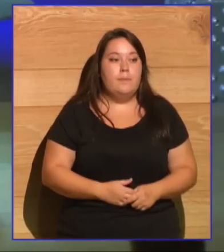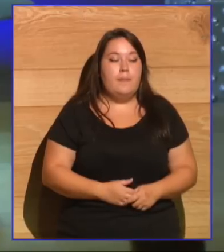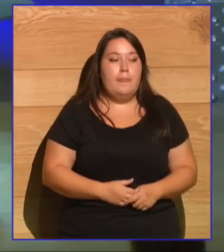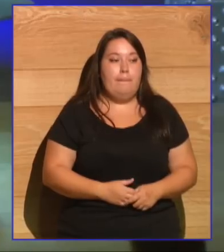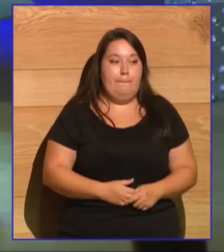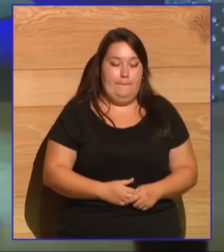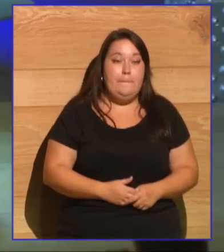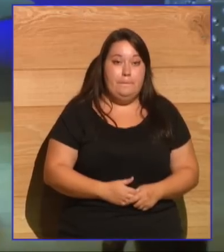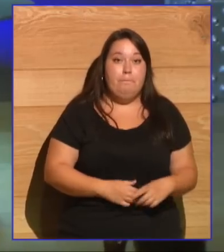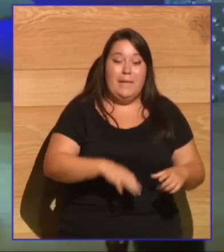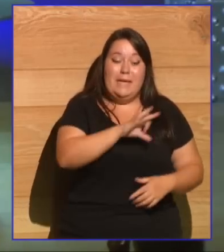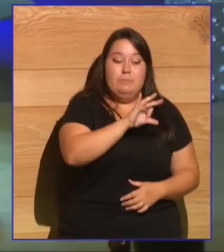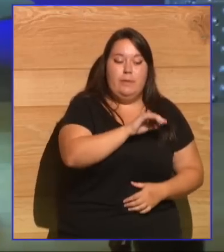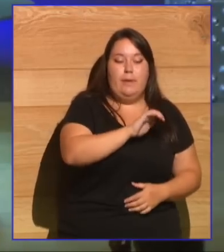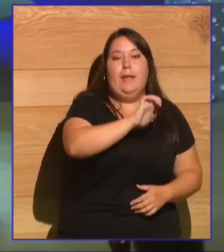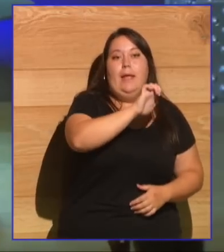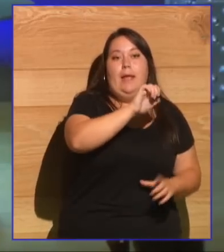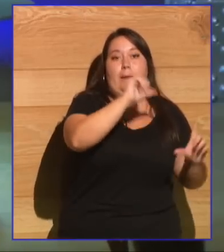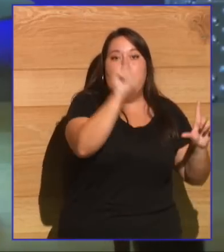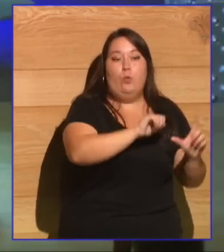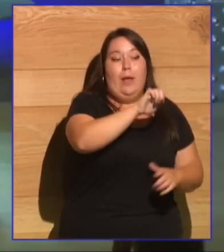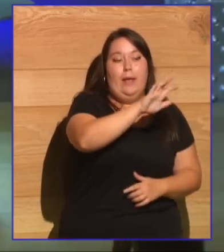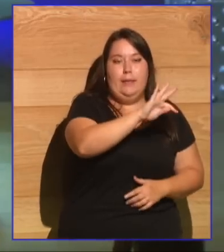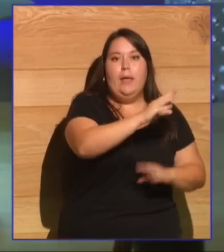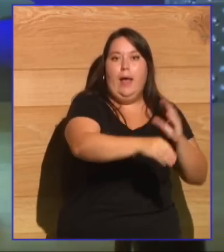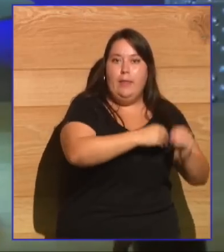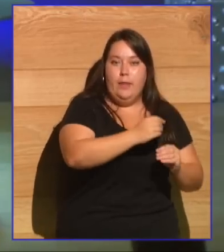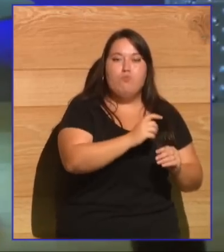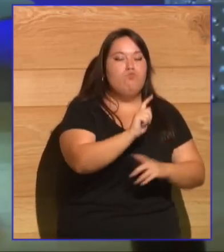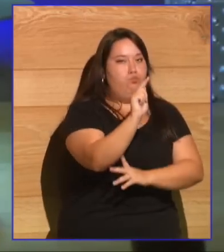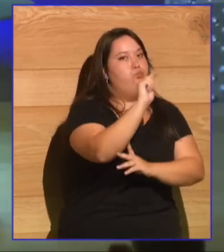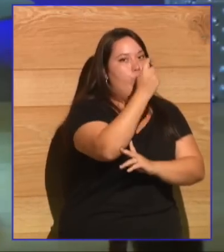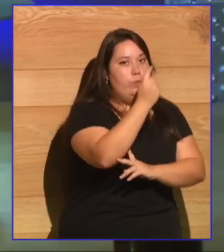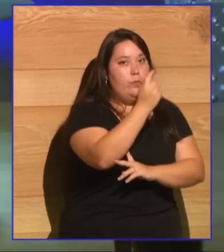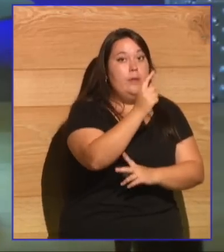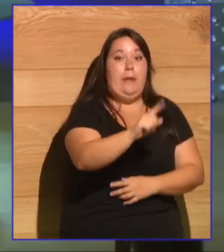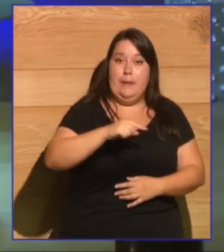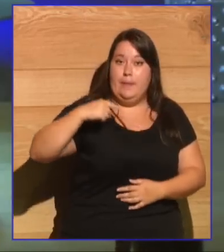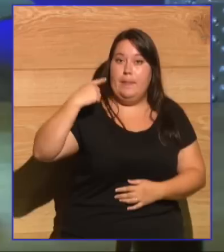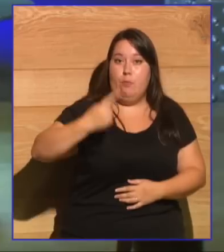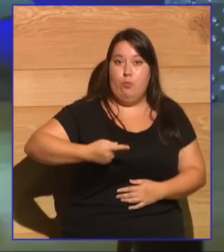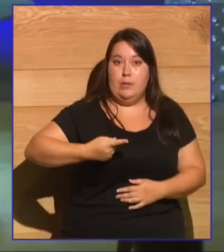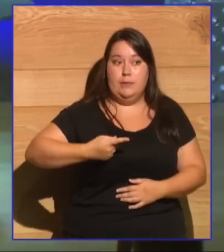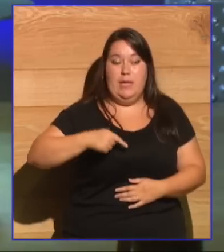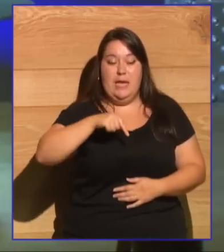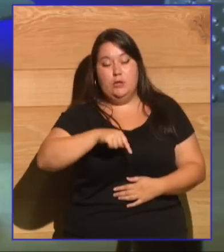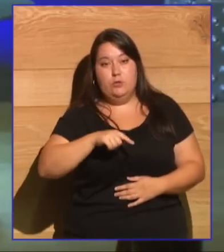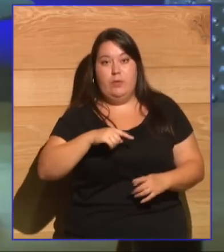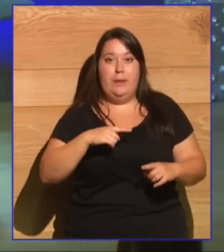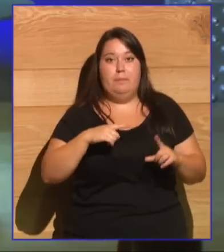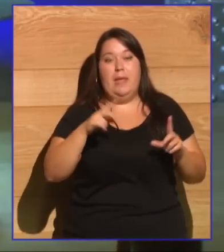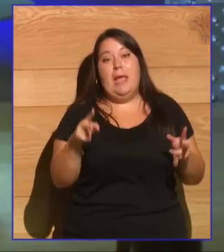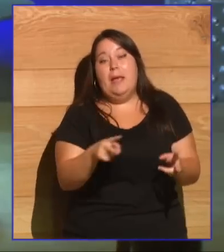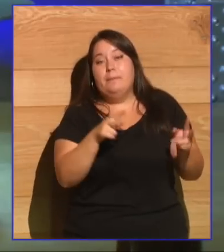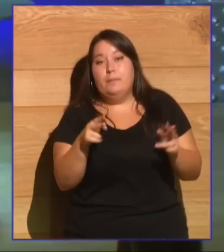sacado de ti vale y lo apretado muy fuerte y luego como no podía dirigir dirige esto de los episodios